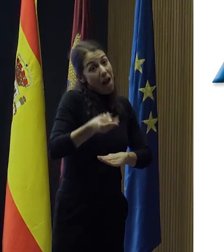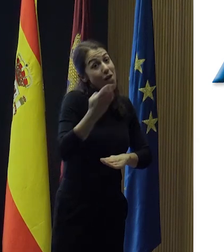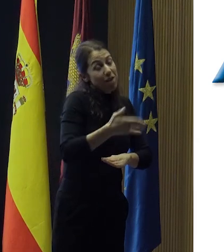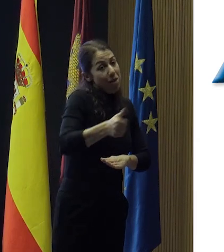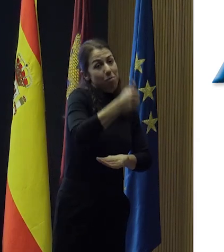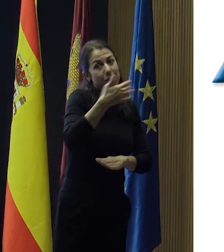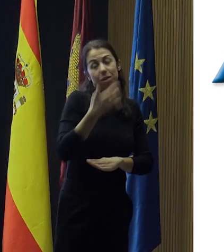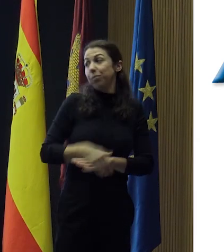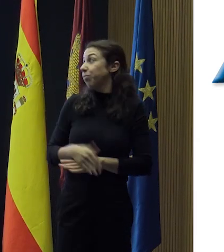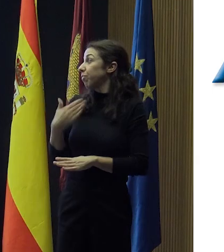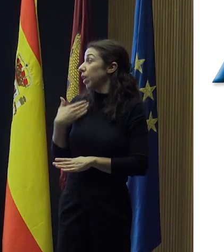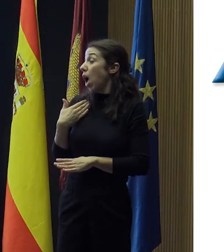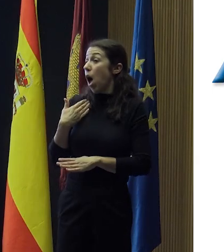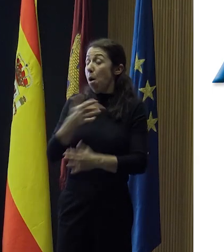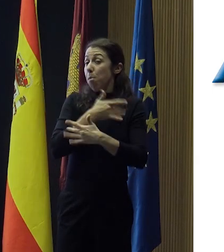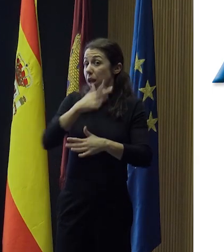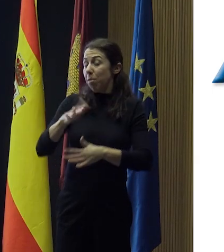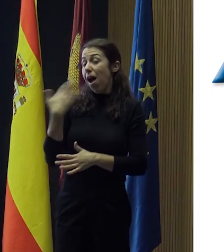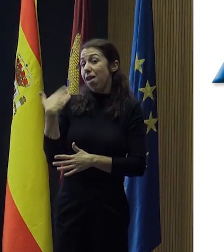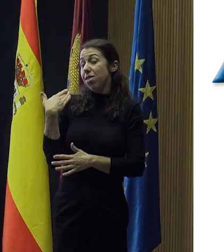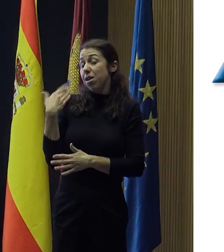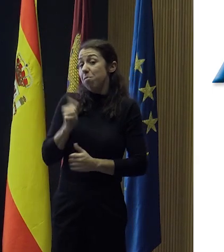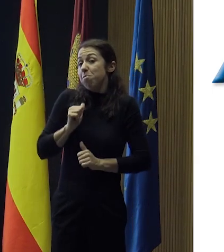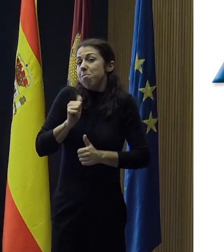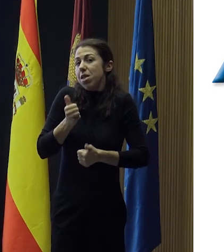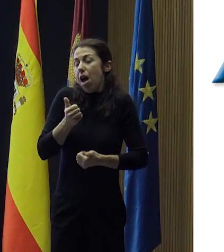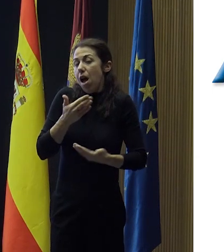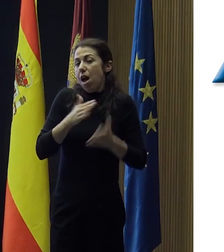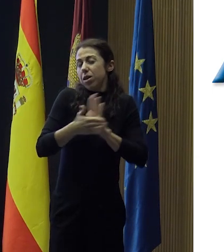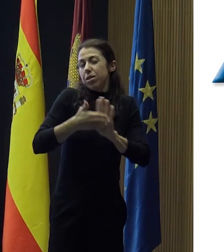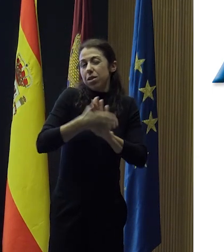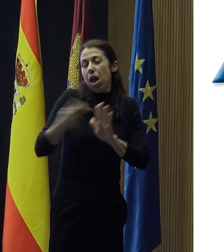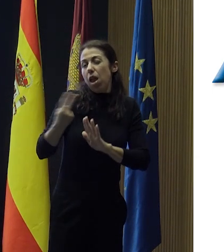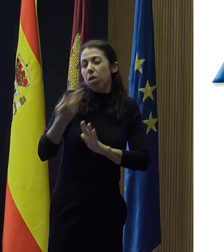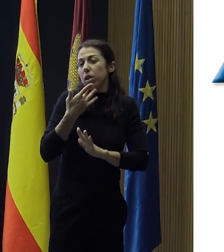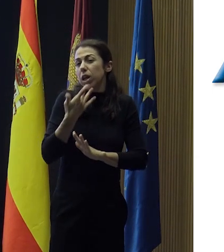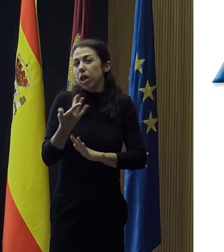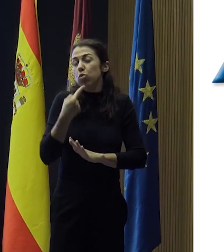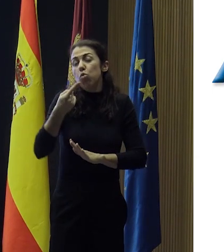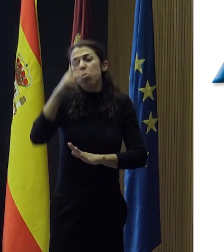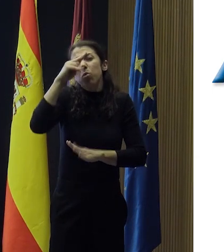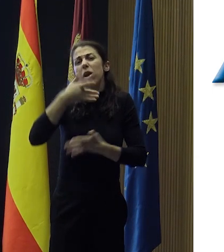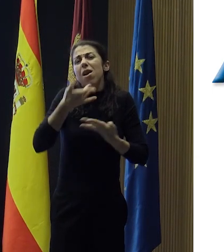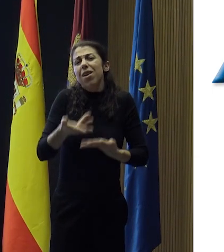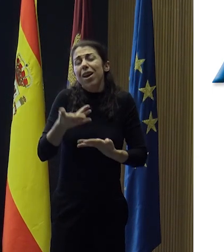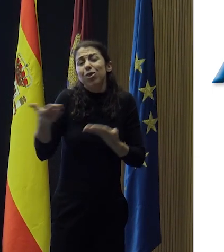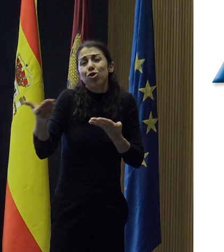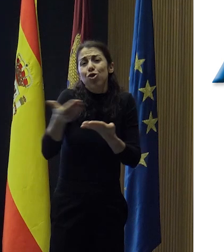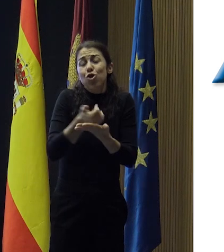del Mar, charlábamos antes de empezar esta tarde la conferencia que tu preocupación era que